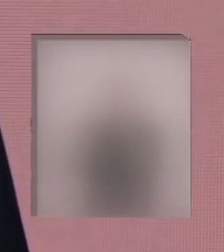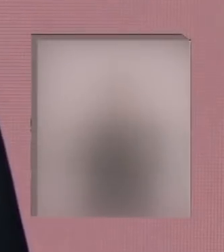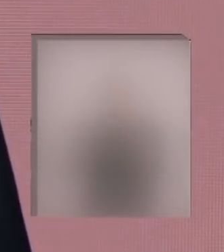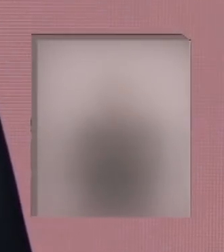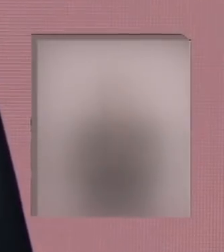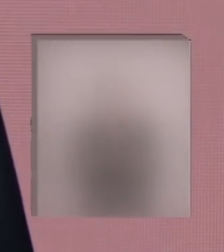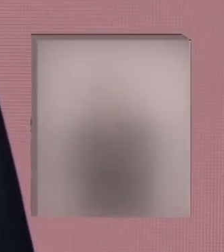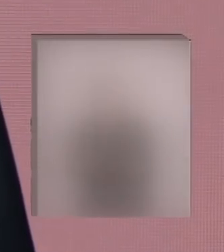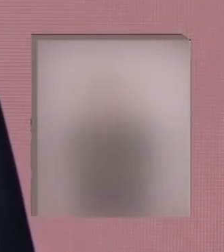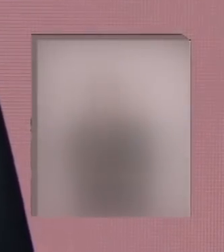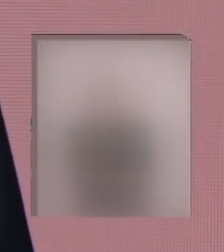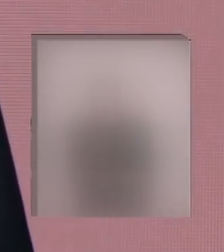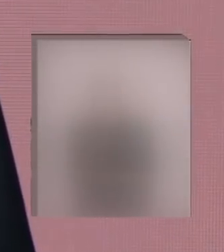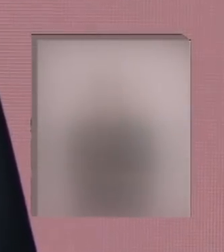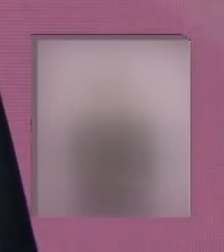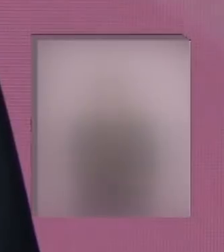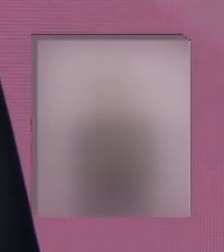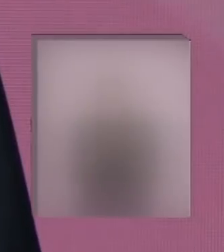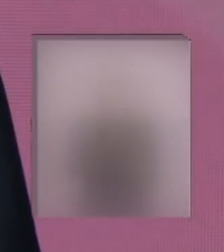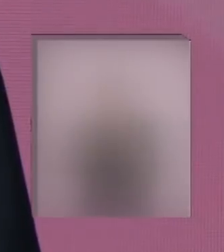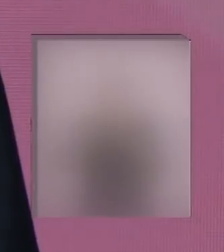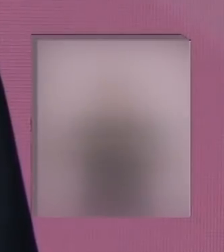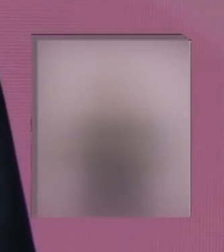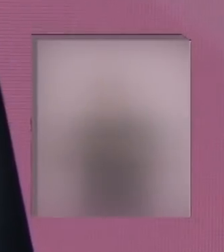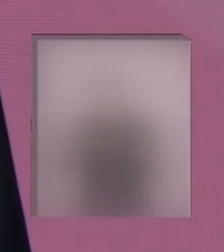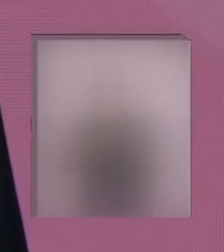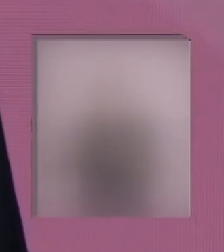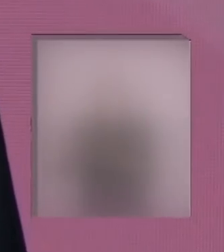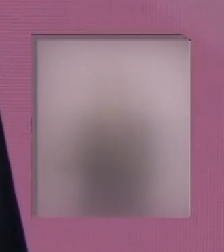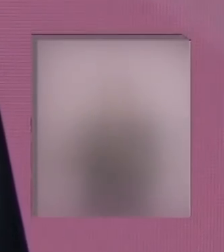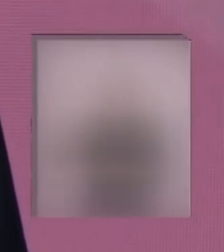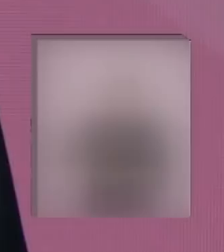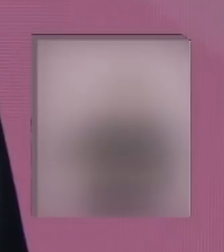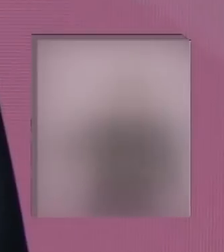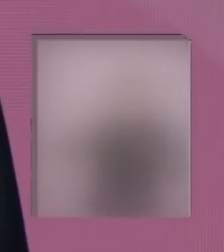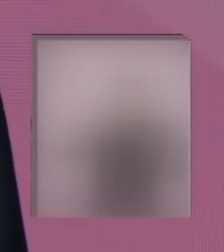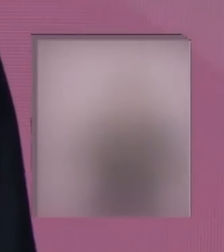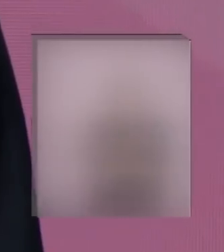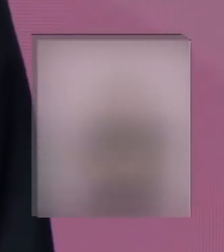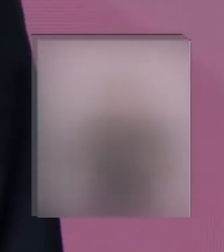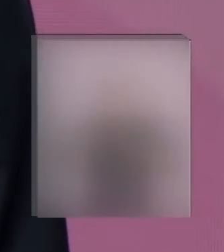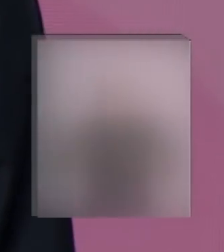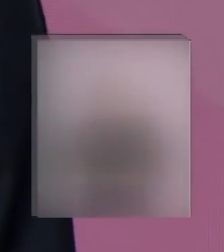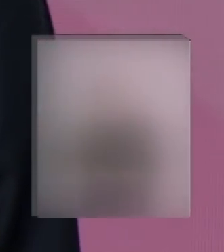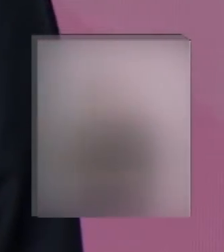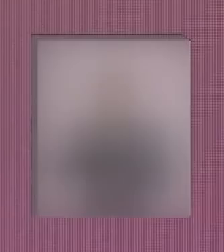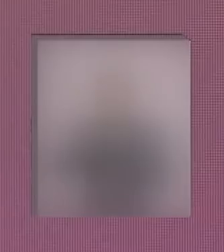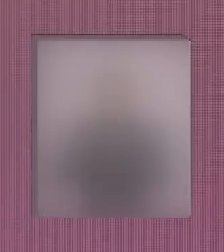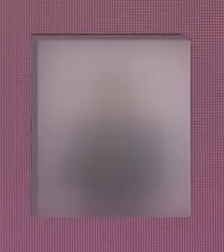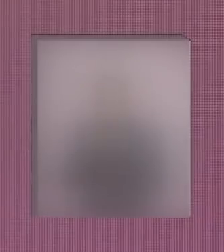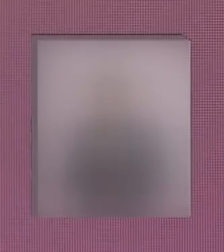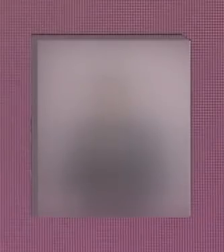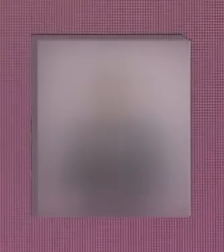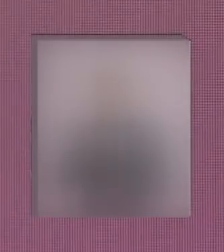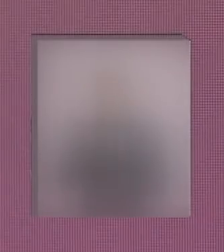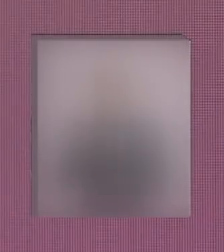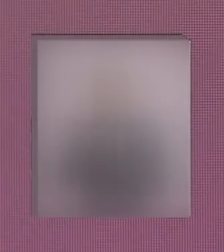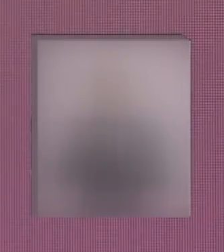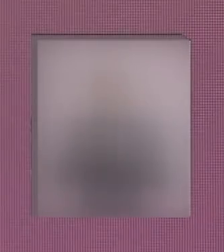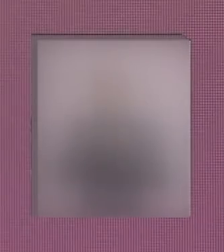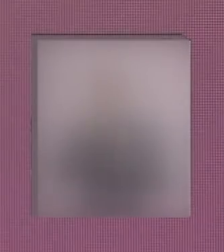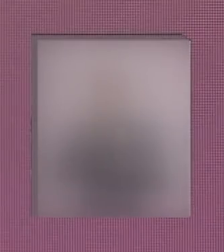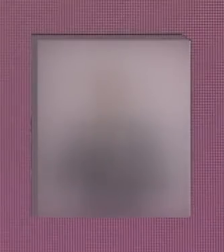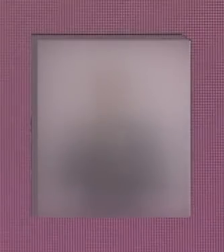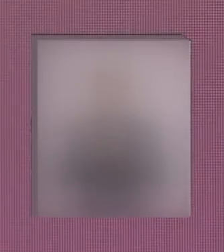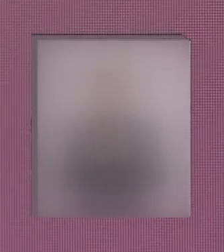no hay crecimiento económico, no hay empleos. Si no hay empleos, no hay bienestar. Y si no hay bienestar, no puede haber paz. Lograr primero